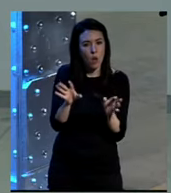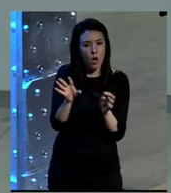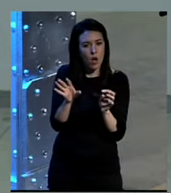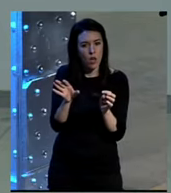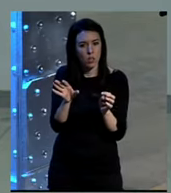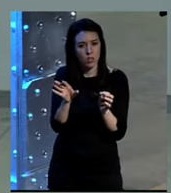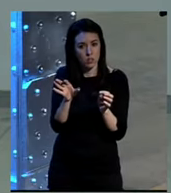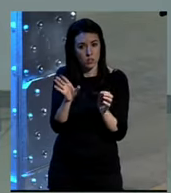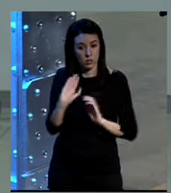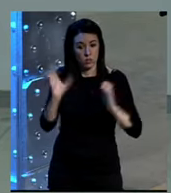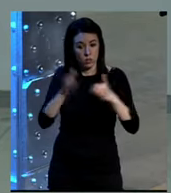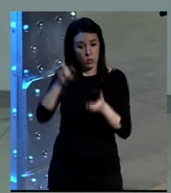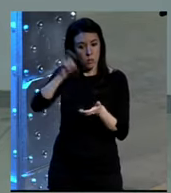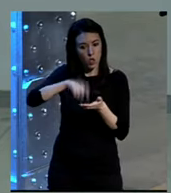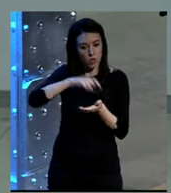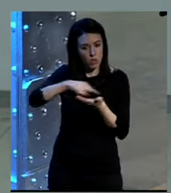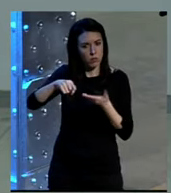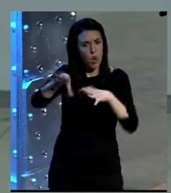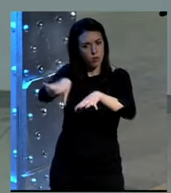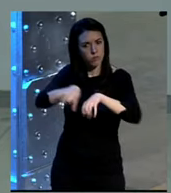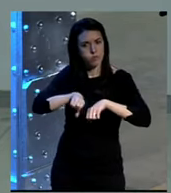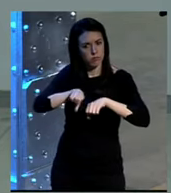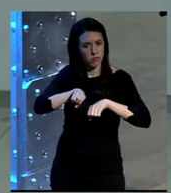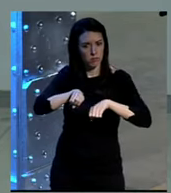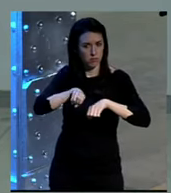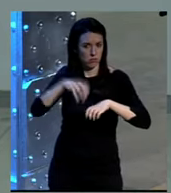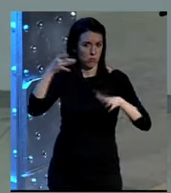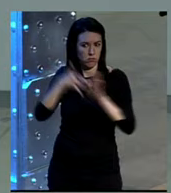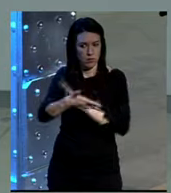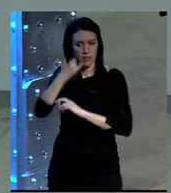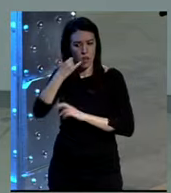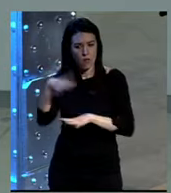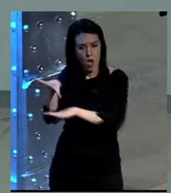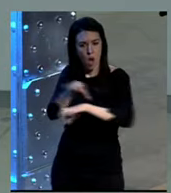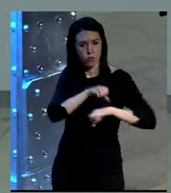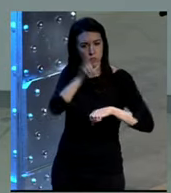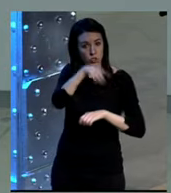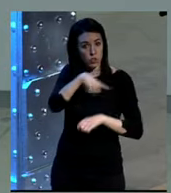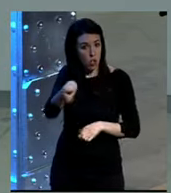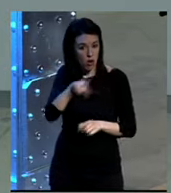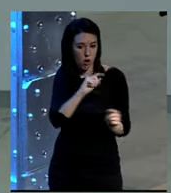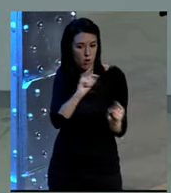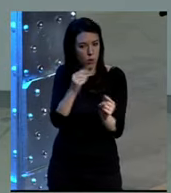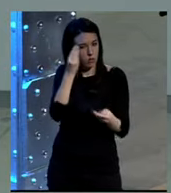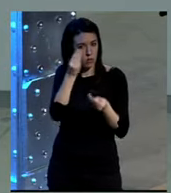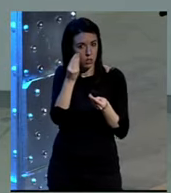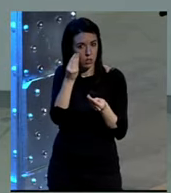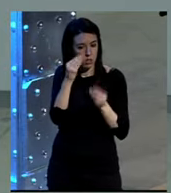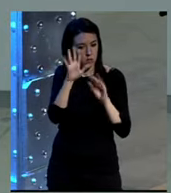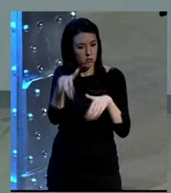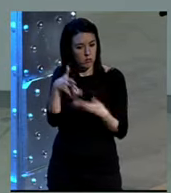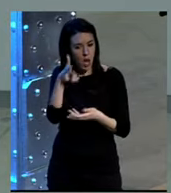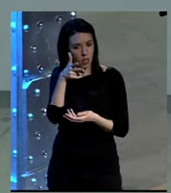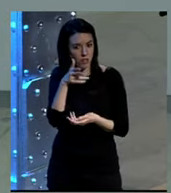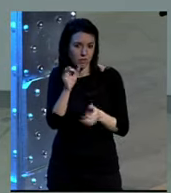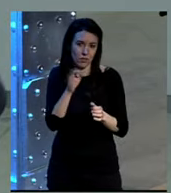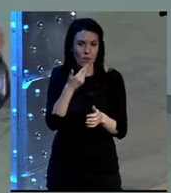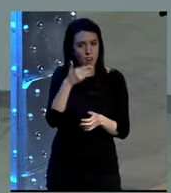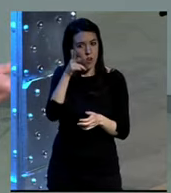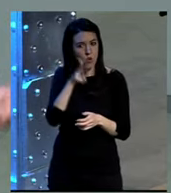de que el cuerpo de telégrafos asumiera definitivamente la telefonía, pues se permite el lujo